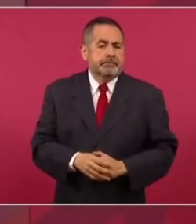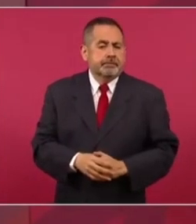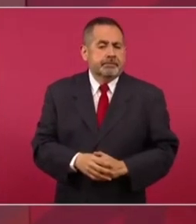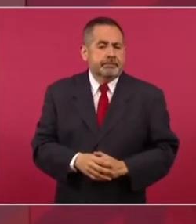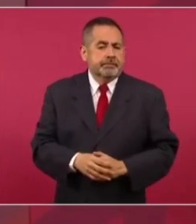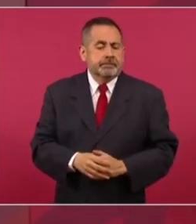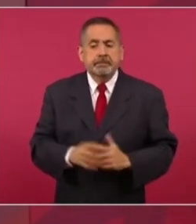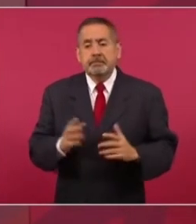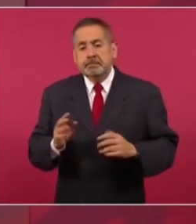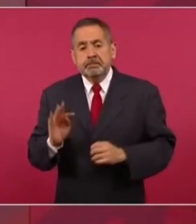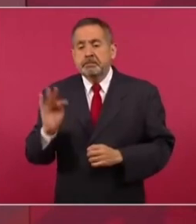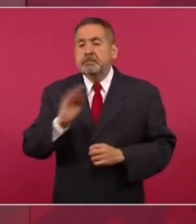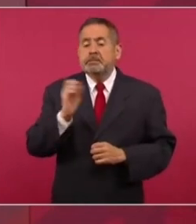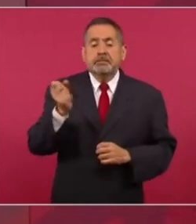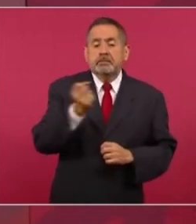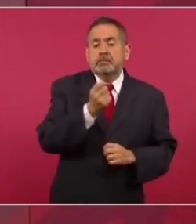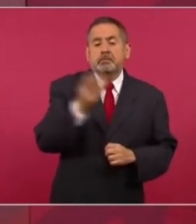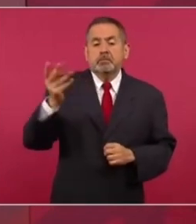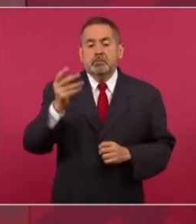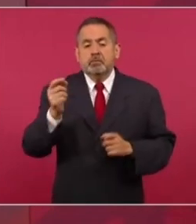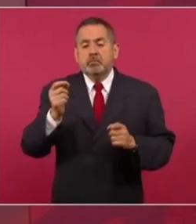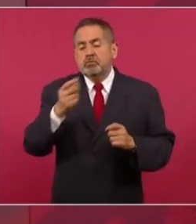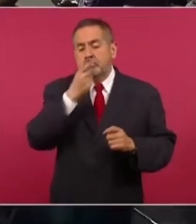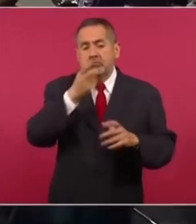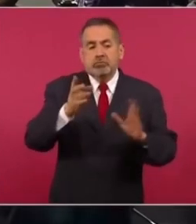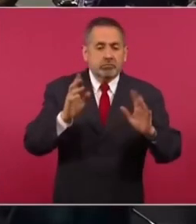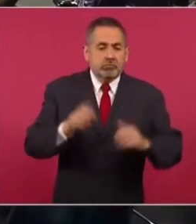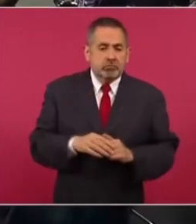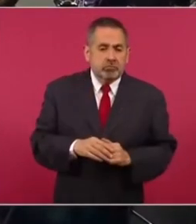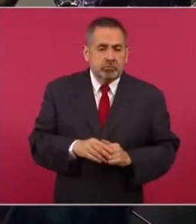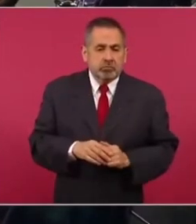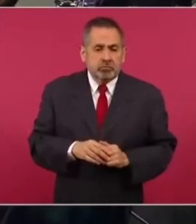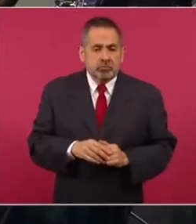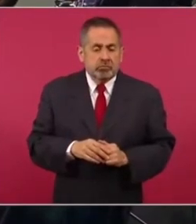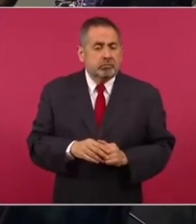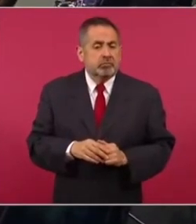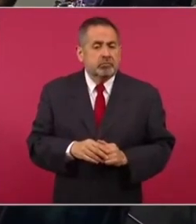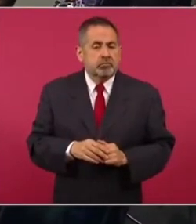Y hay quienes dicen, y son los